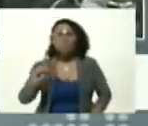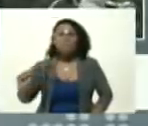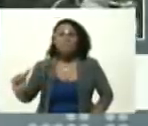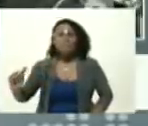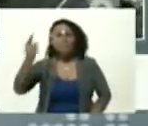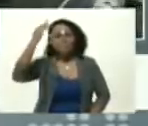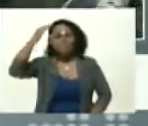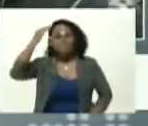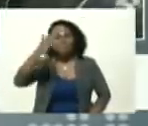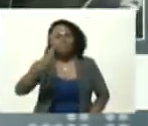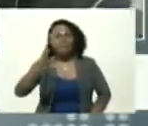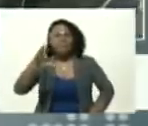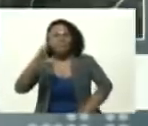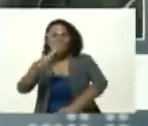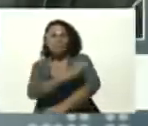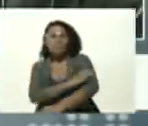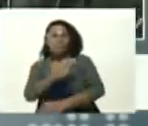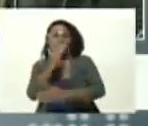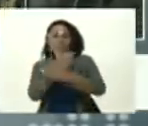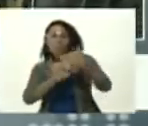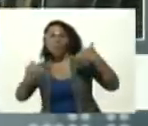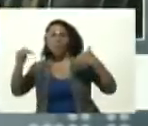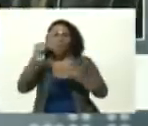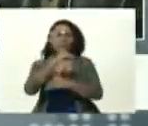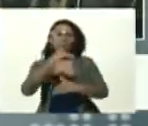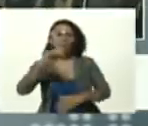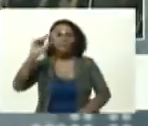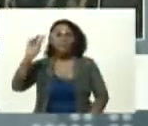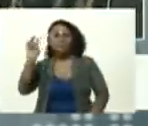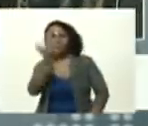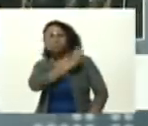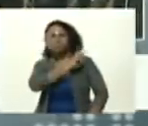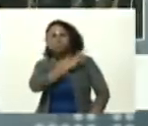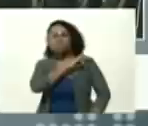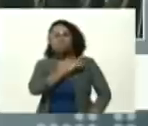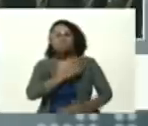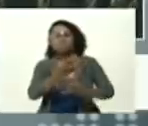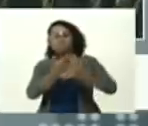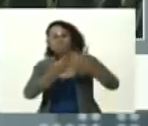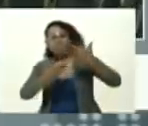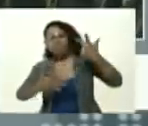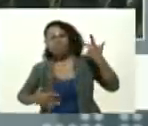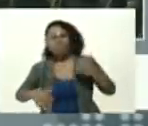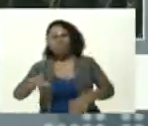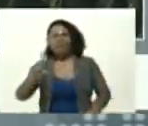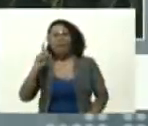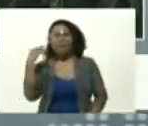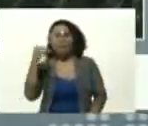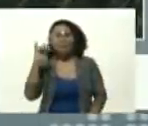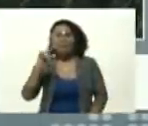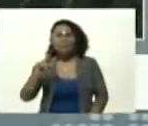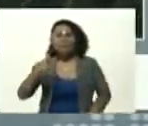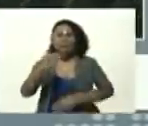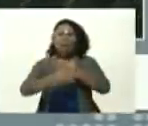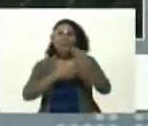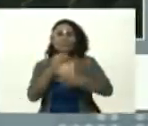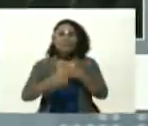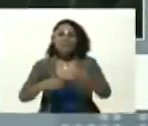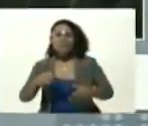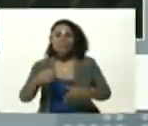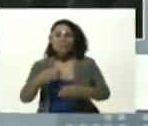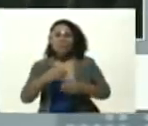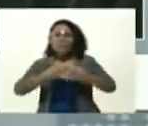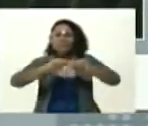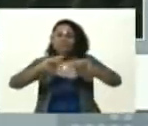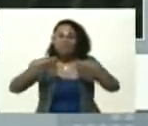tenientes, capitanes, mayores, tenientes coroneles, coroneles, generales, lo que están es pateando el